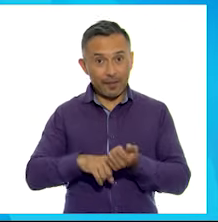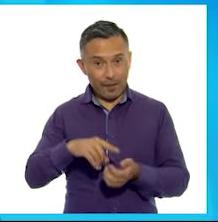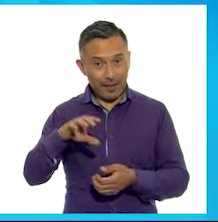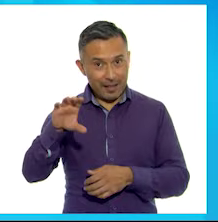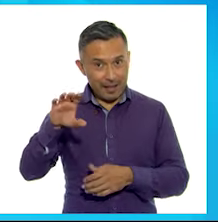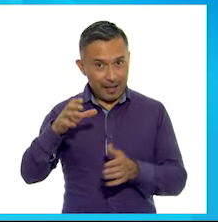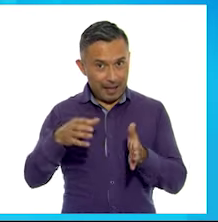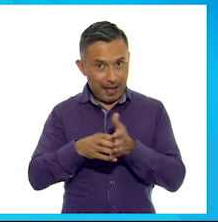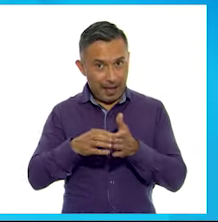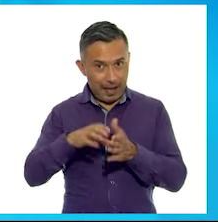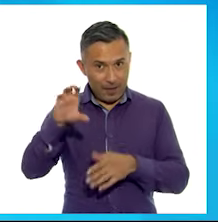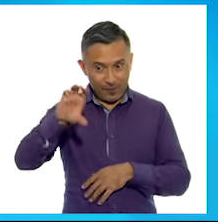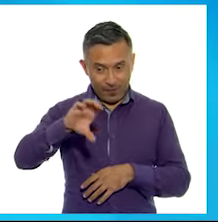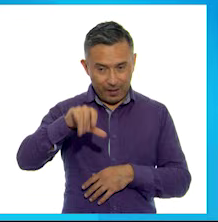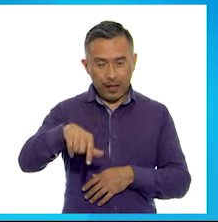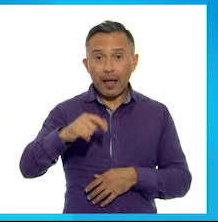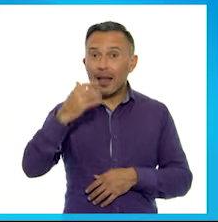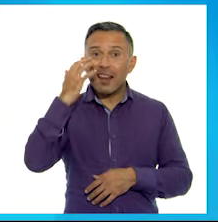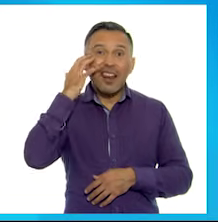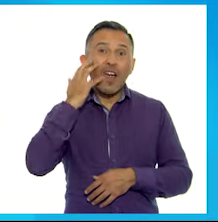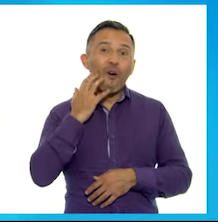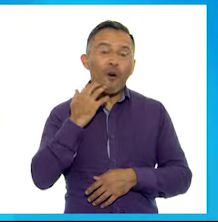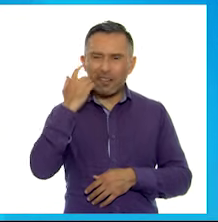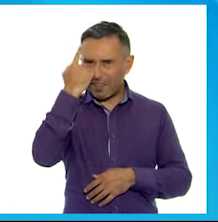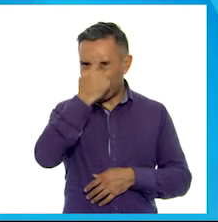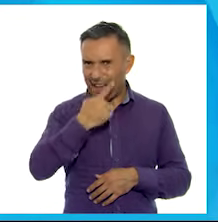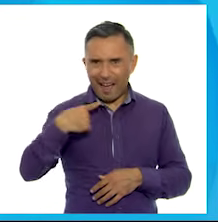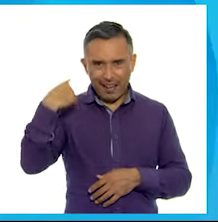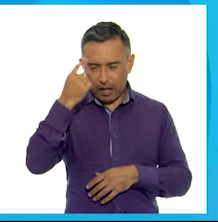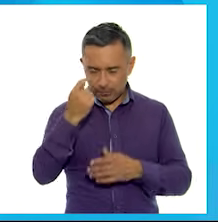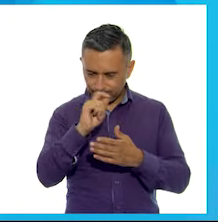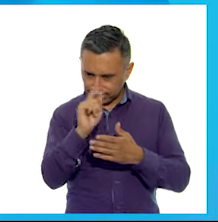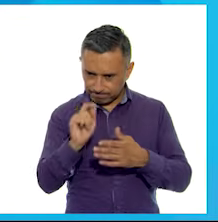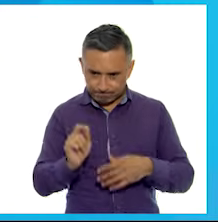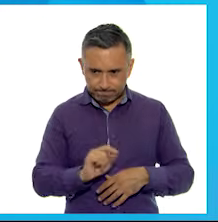dibujar la cara de nuestro león. Vamos a hacer